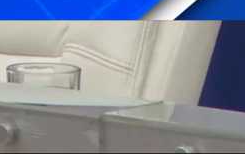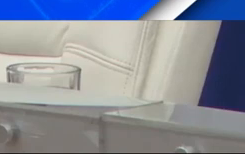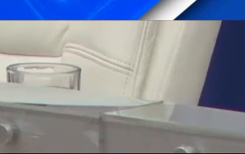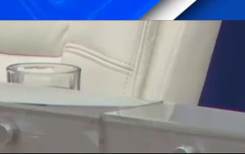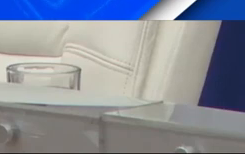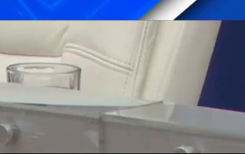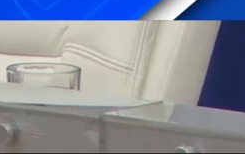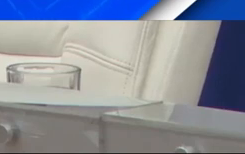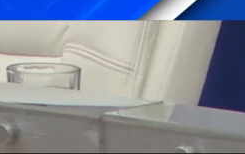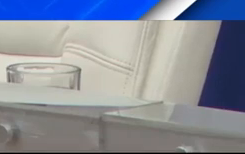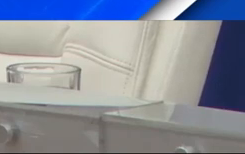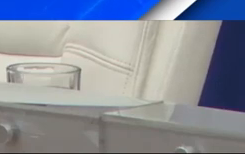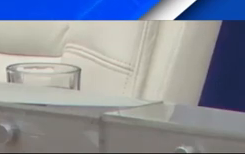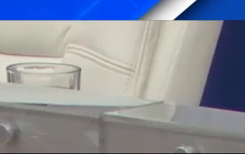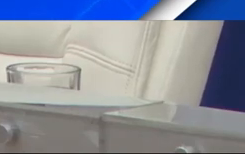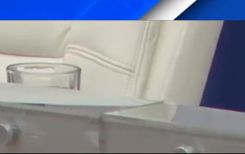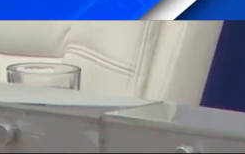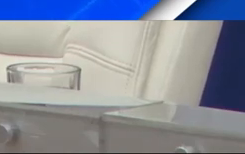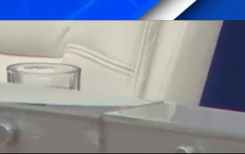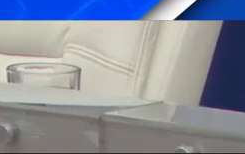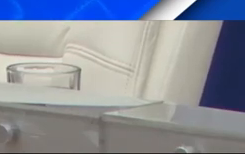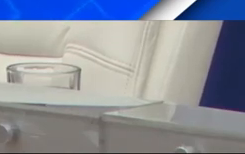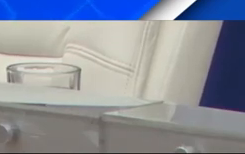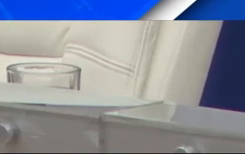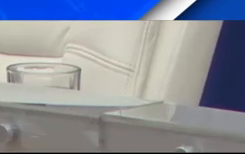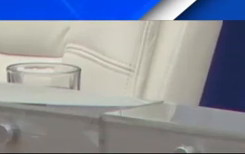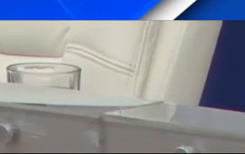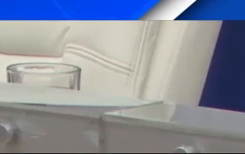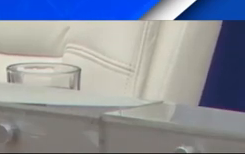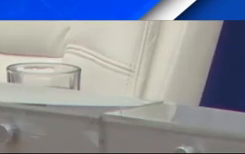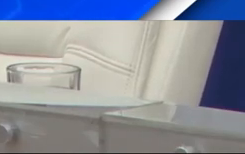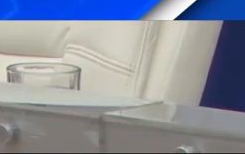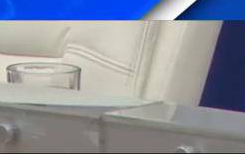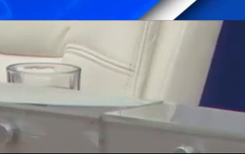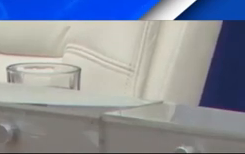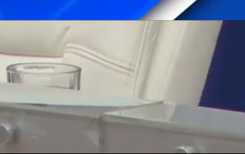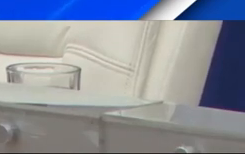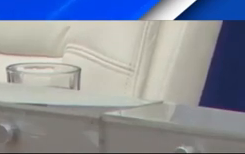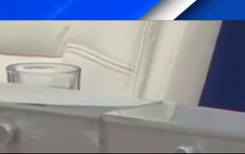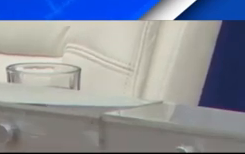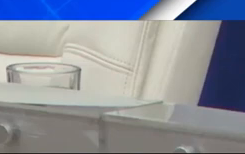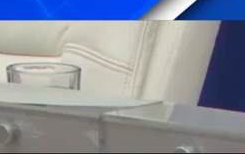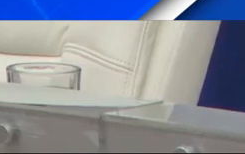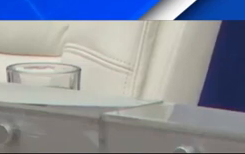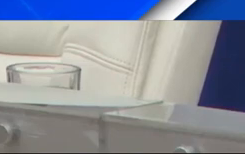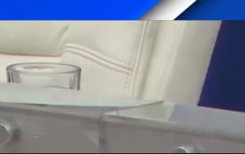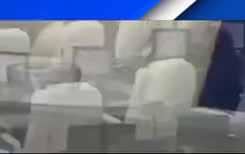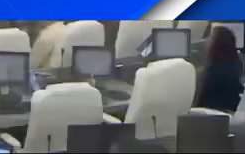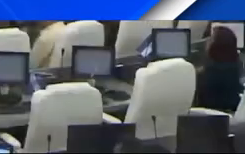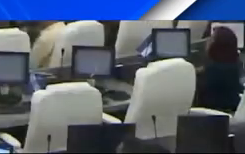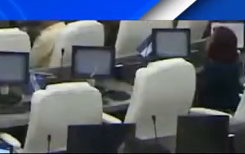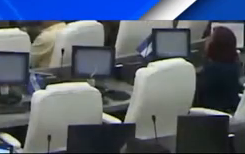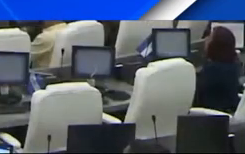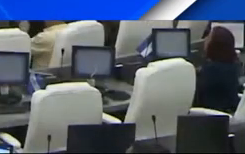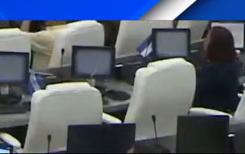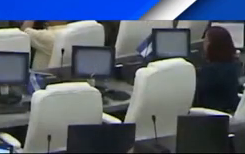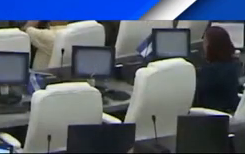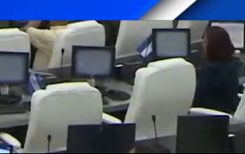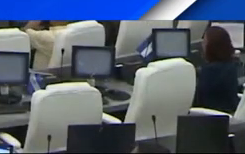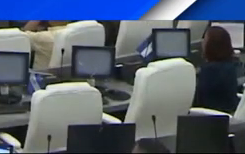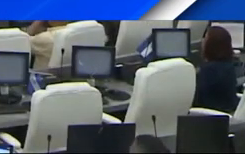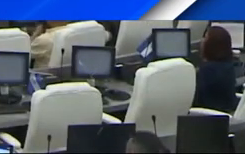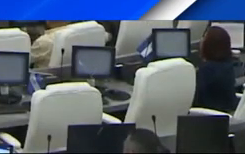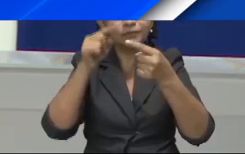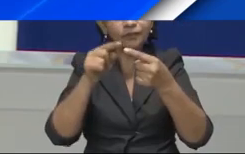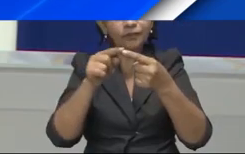SORF suscrita entre el Banco Europeo de Inversión y Nicaragua por medio del Ministerio de Hacienda y